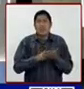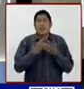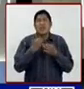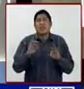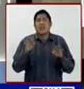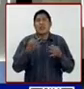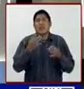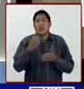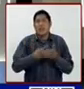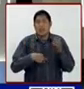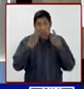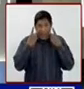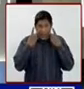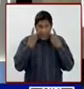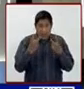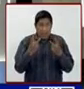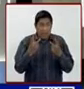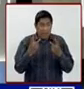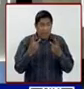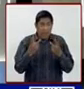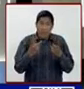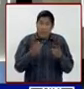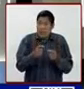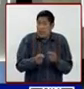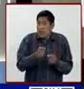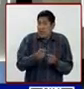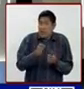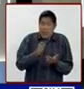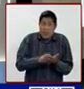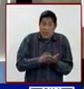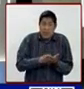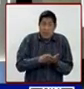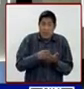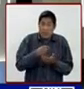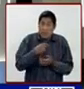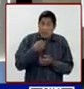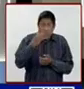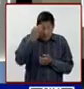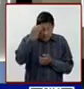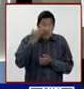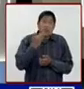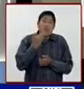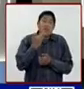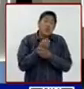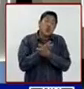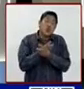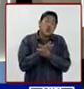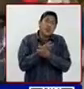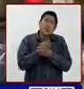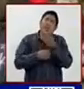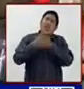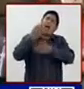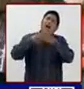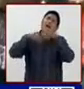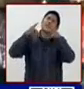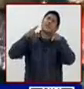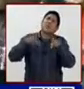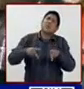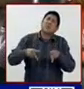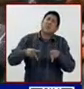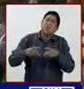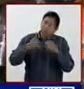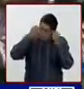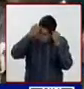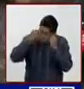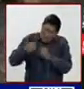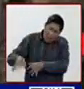fiesta, lo que ustedes están viendo son precisamente estas ñatitas de almas olvidadas, que en el caso de doña Jade con seguridad ha recogido